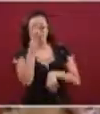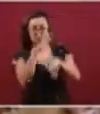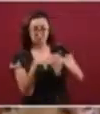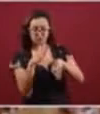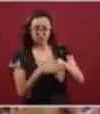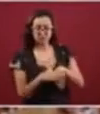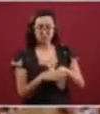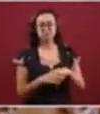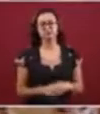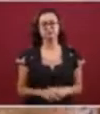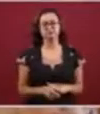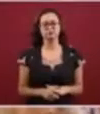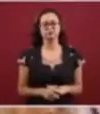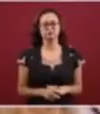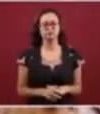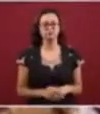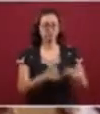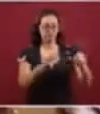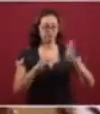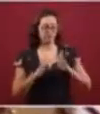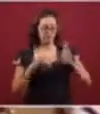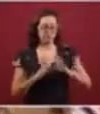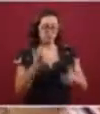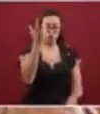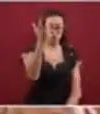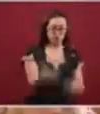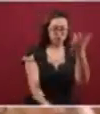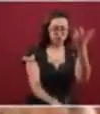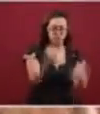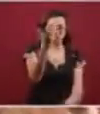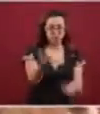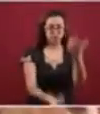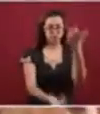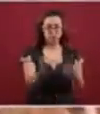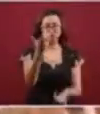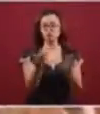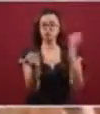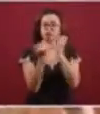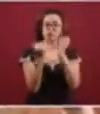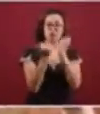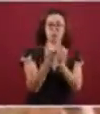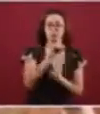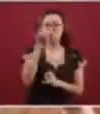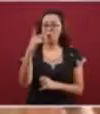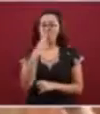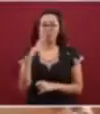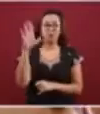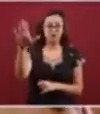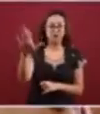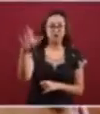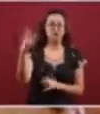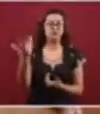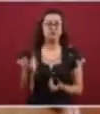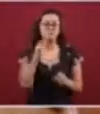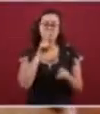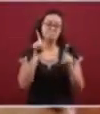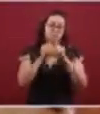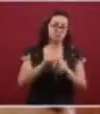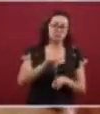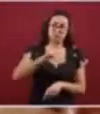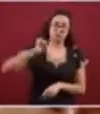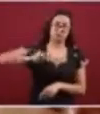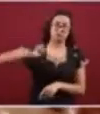textual: los hornos crematorios del ejército son como los de Auschwitz, los hornos crematorios